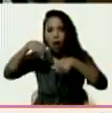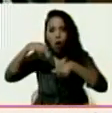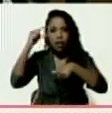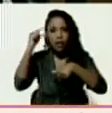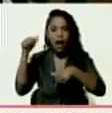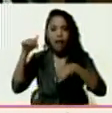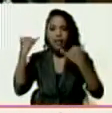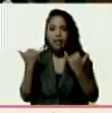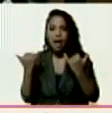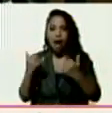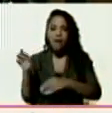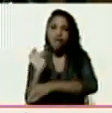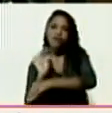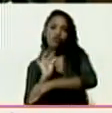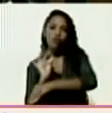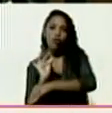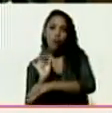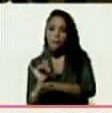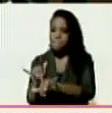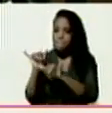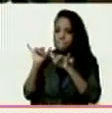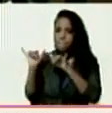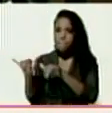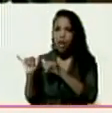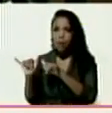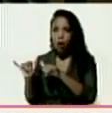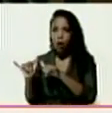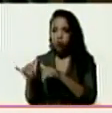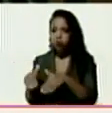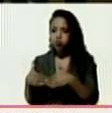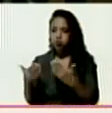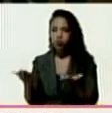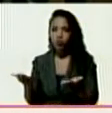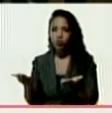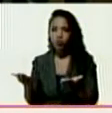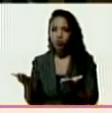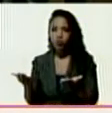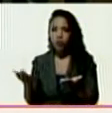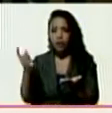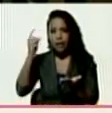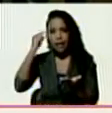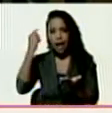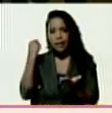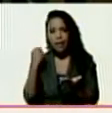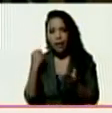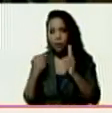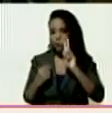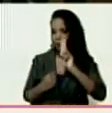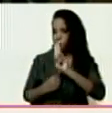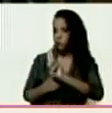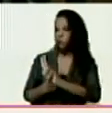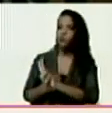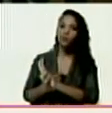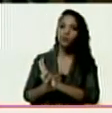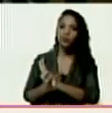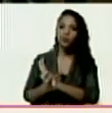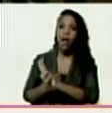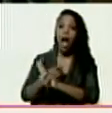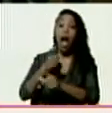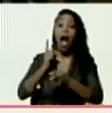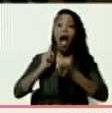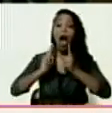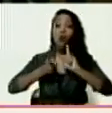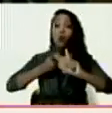funciones. Asimismo, cuando el día de ayer pudimos observar algún